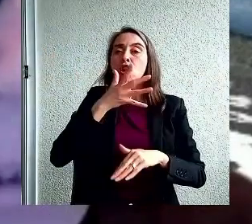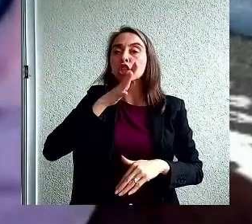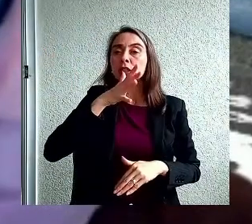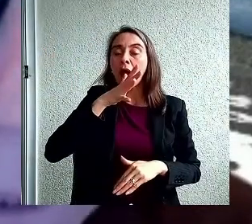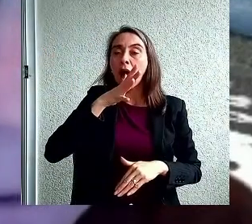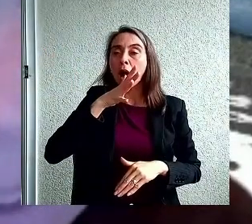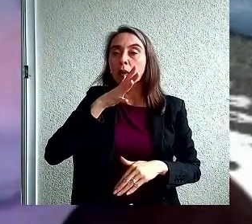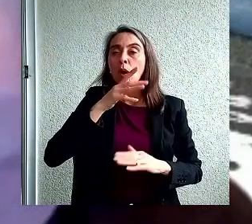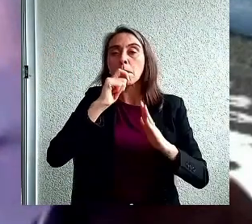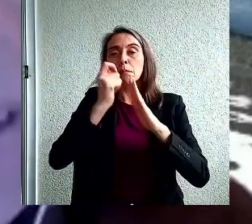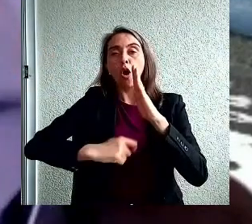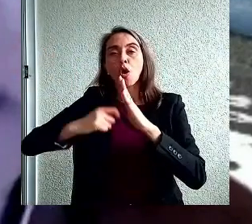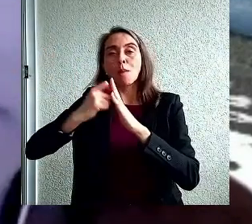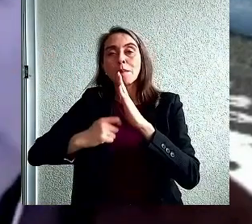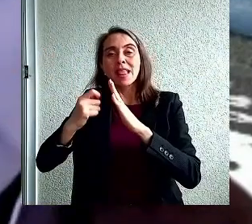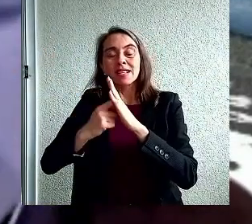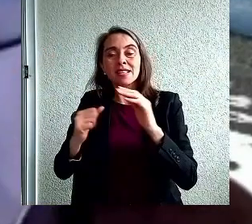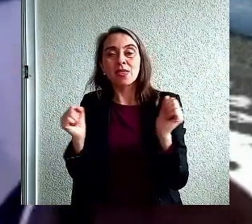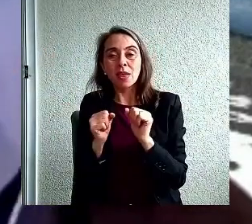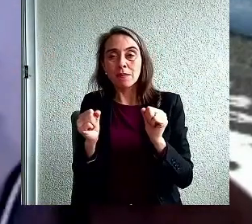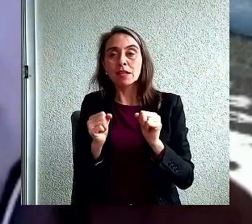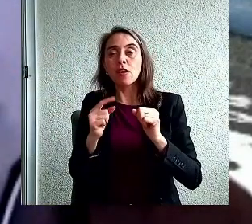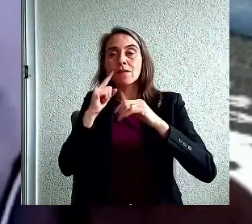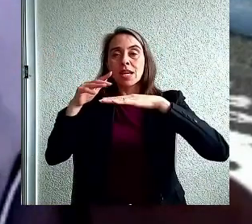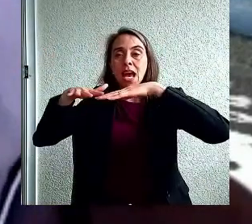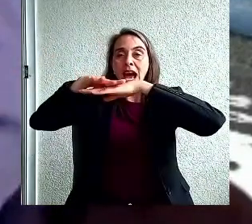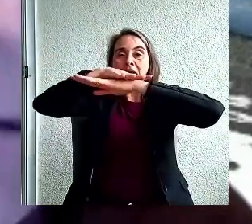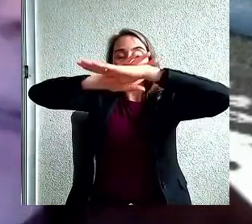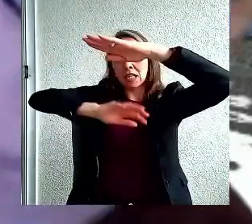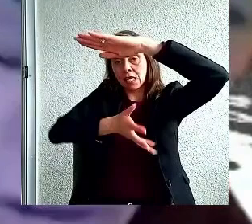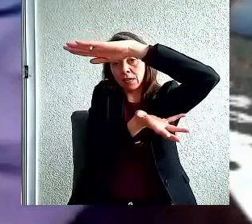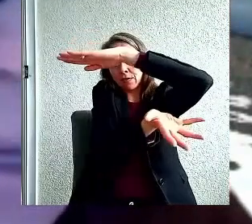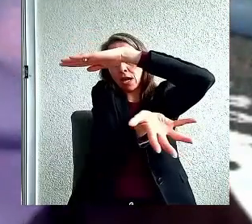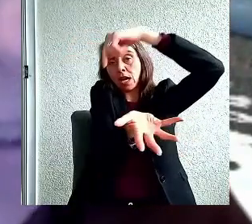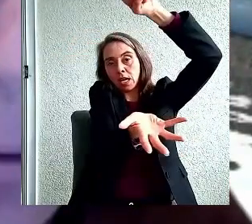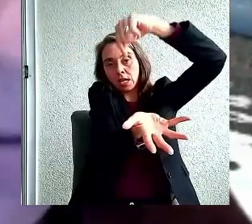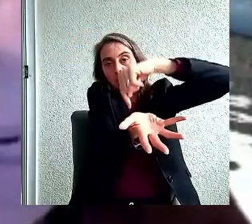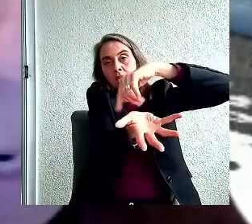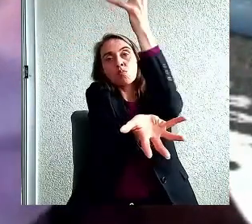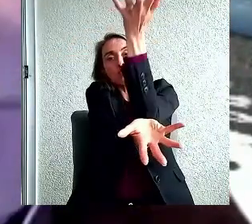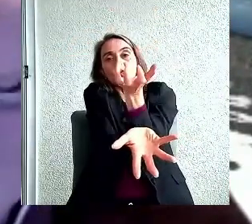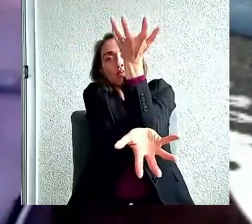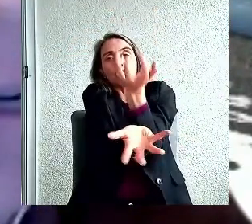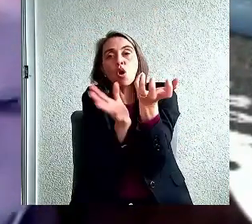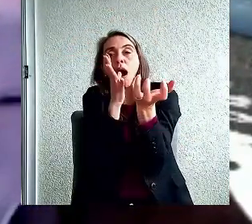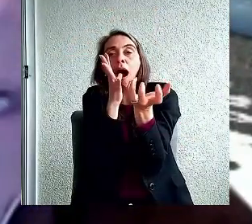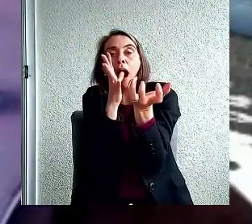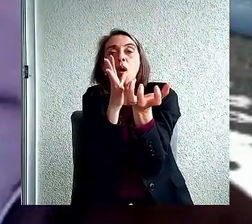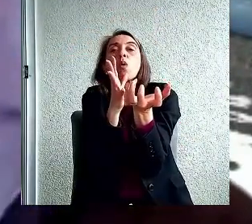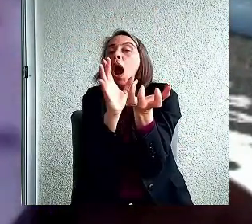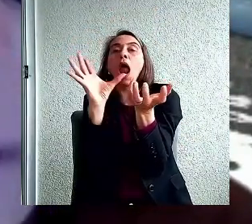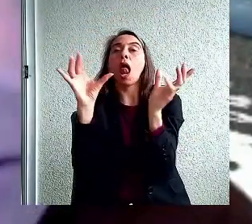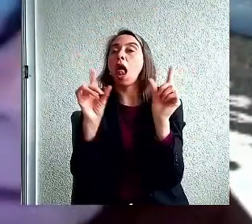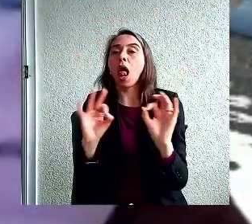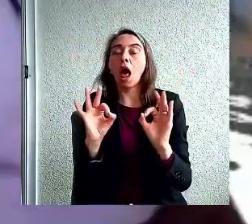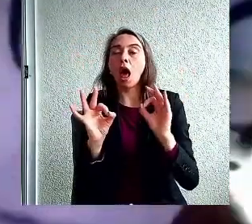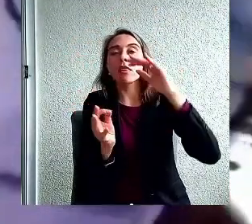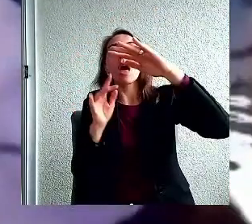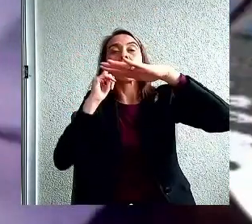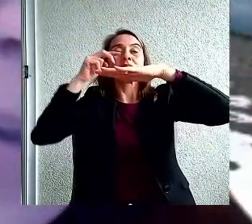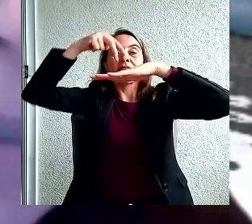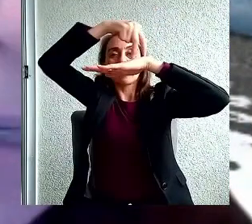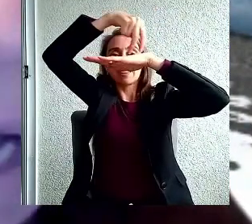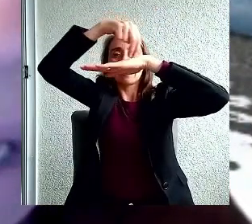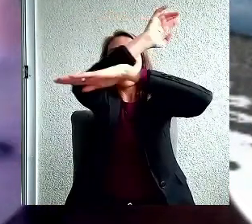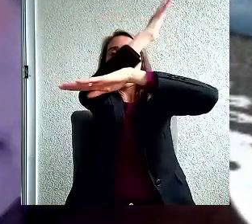no está llena, entonces las napas freáticas no se llenan. Y eso también afecta obviamente a la vegetación. O sea, es esta dicotomía,